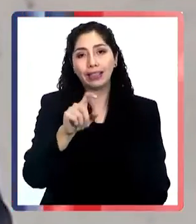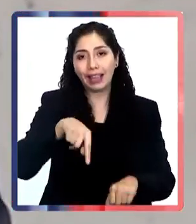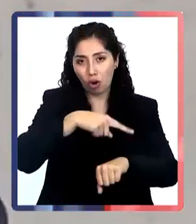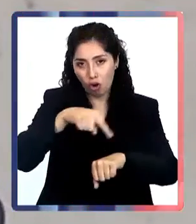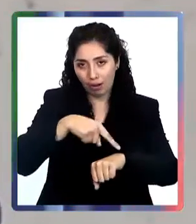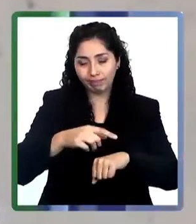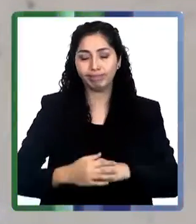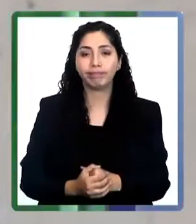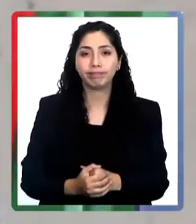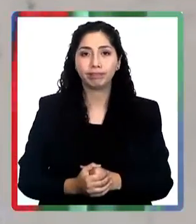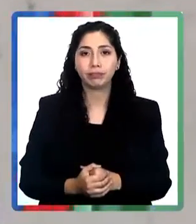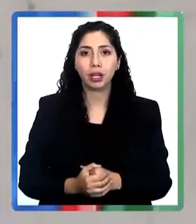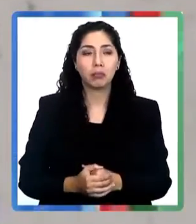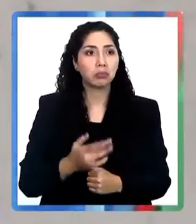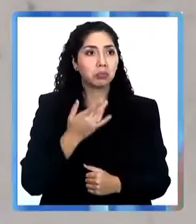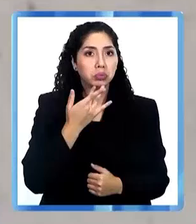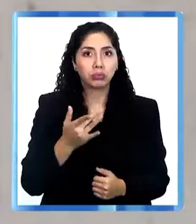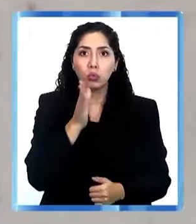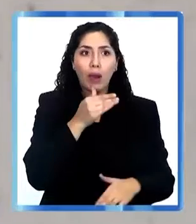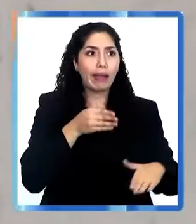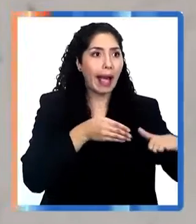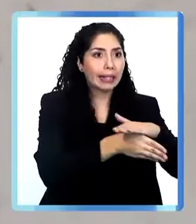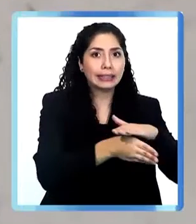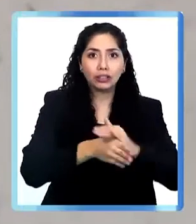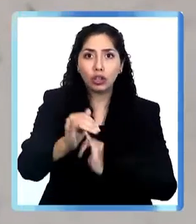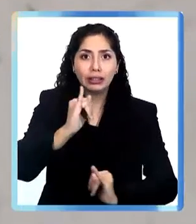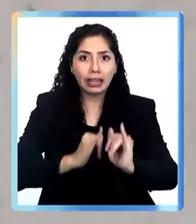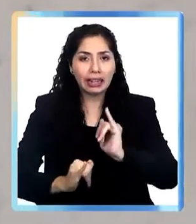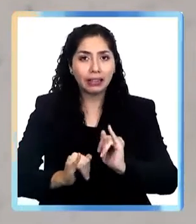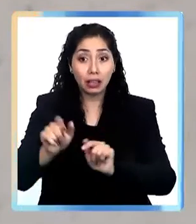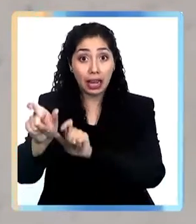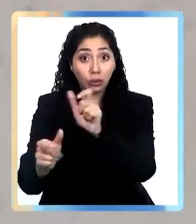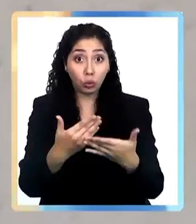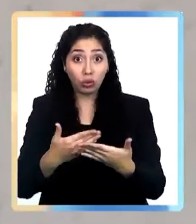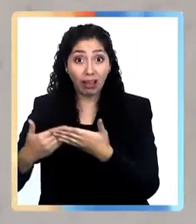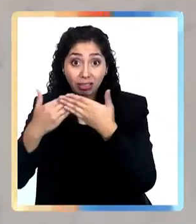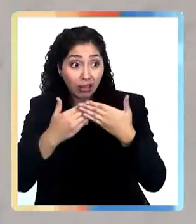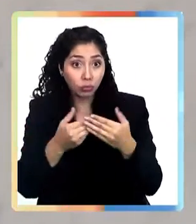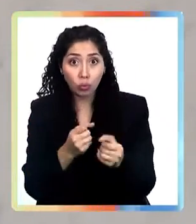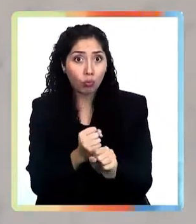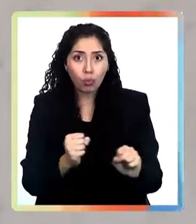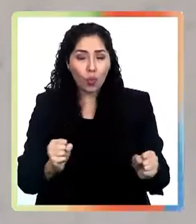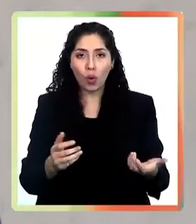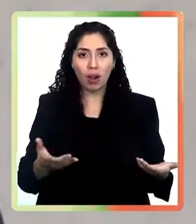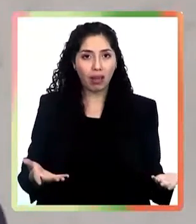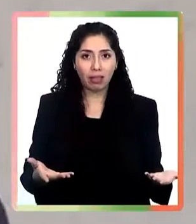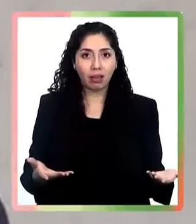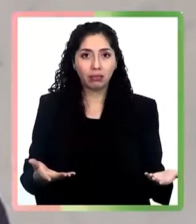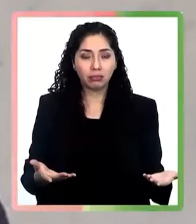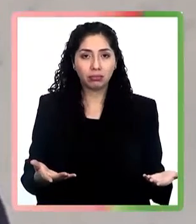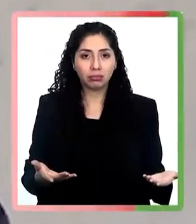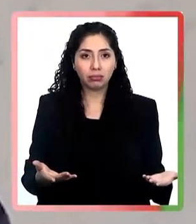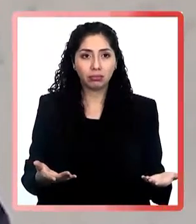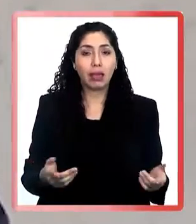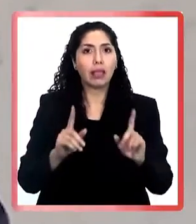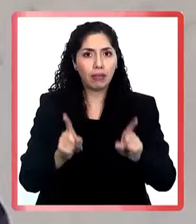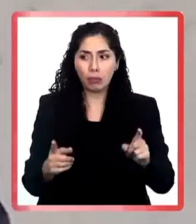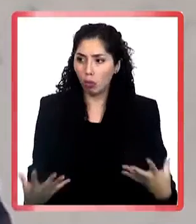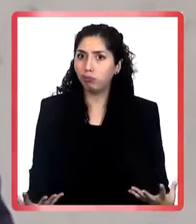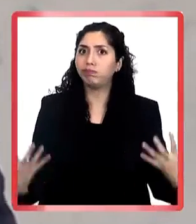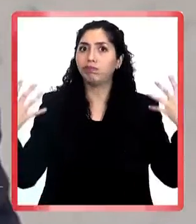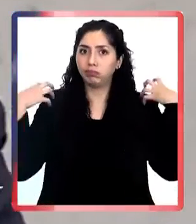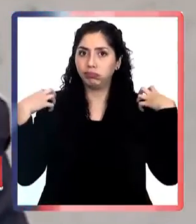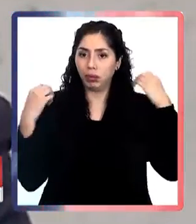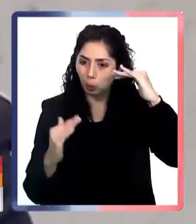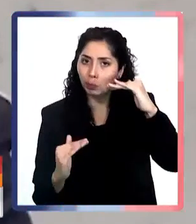por no tener acceso a internet de calidad estudiantes no pudieron estudiar tenemos que hacernos cargo de esa brecha